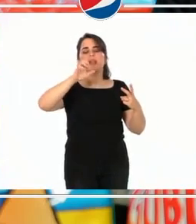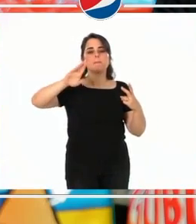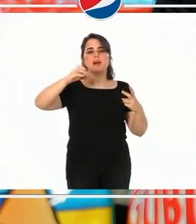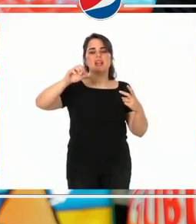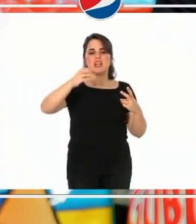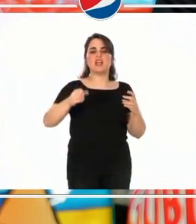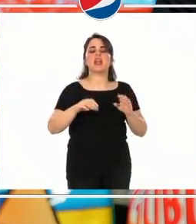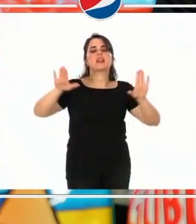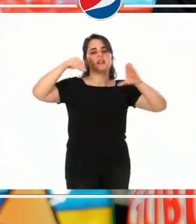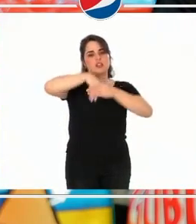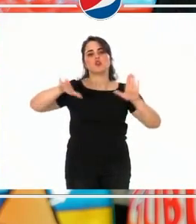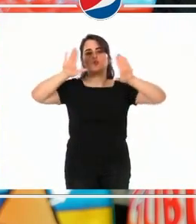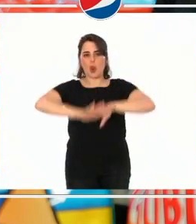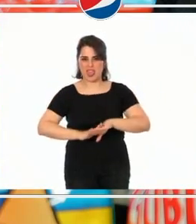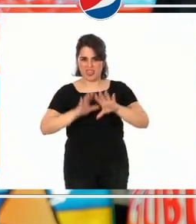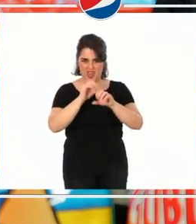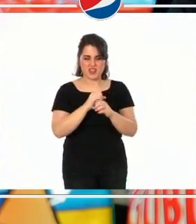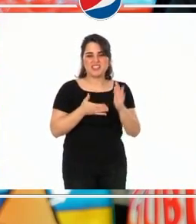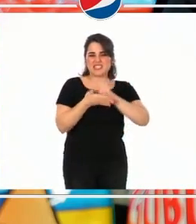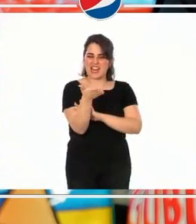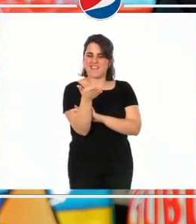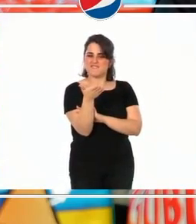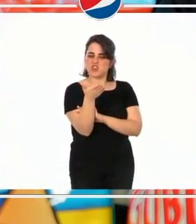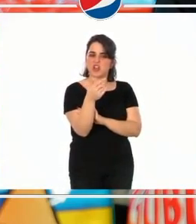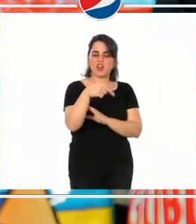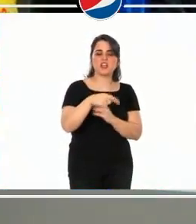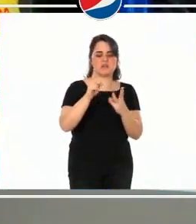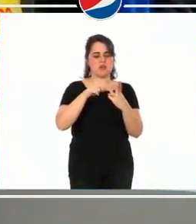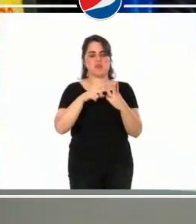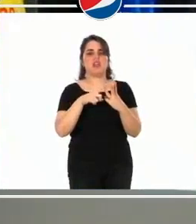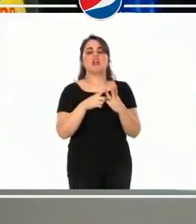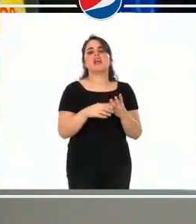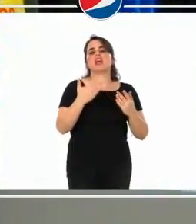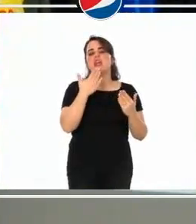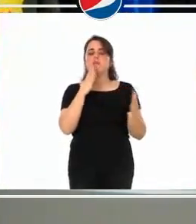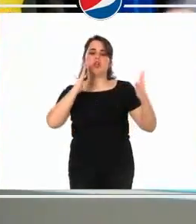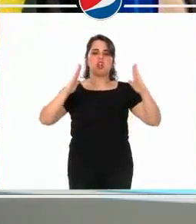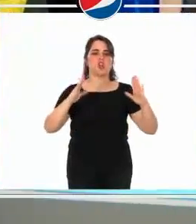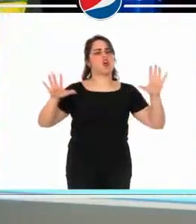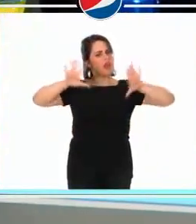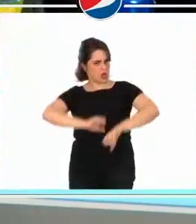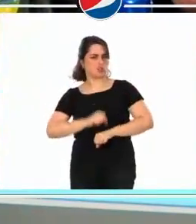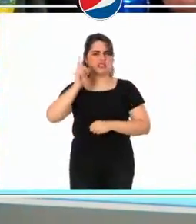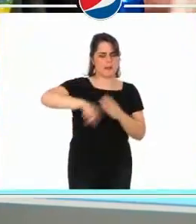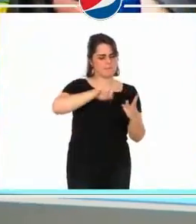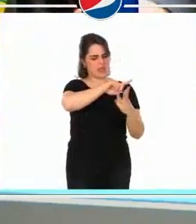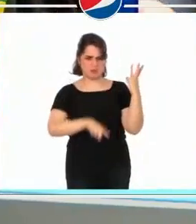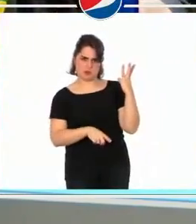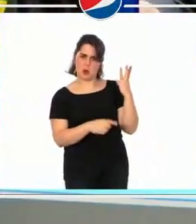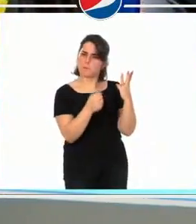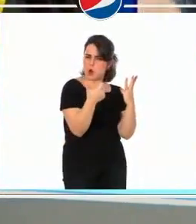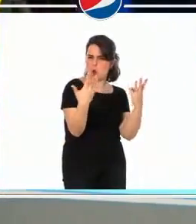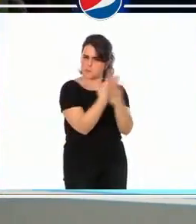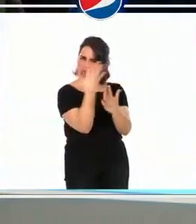Dark. Y Robert Parker. Sí, y okay. End of the Night, ya está. Y End of the Night. Ya estaría. Ok. Increíble. Calla. Oye, un poquito de todo. Un poquito de todo. Algo un